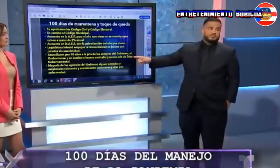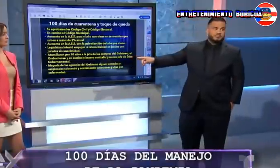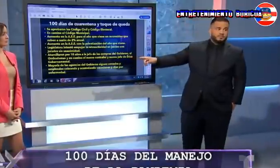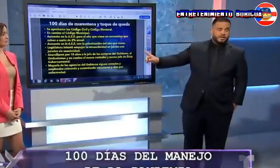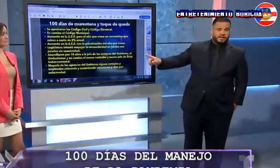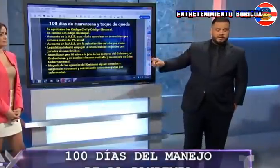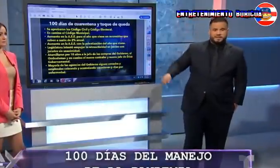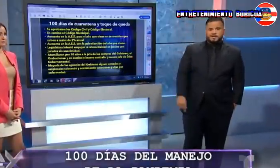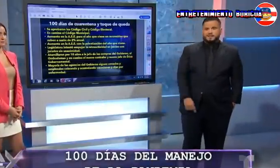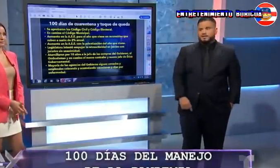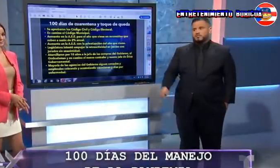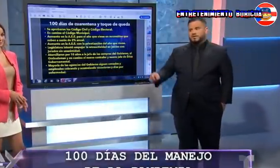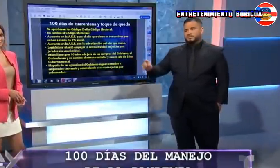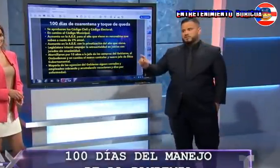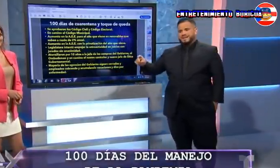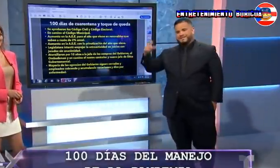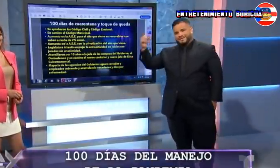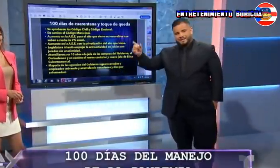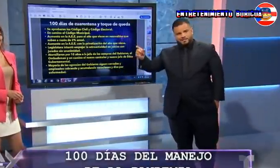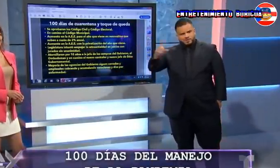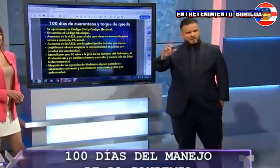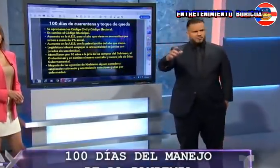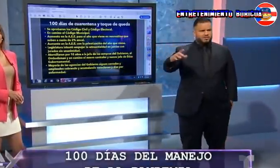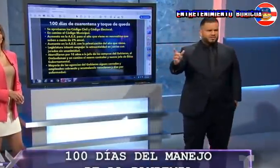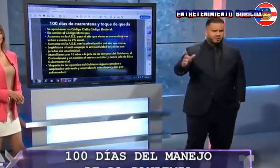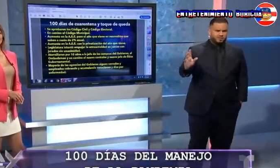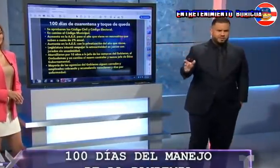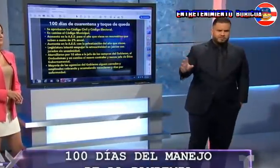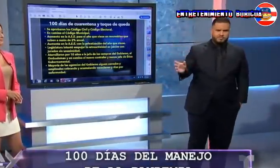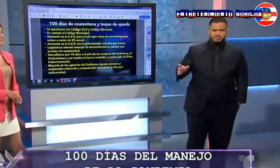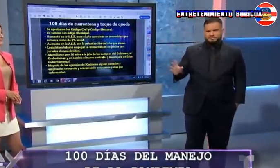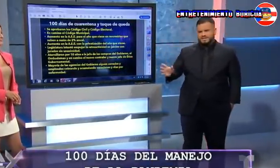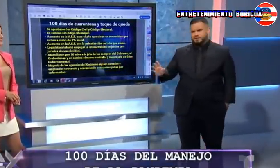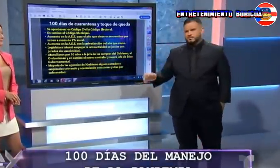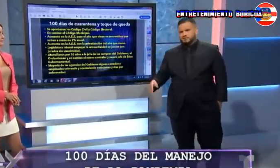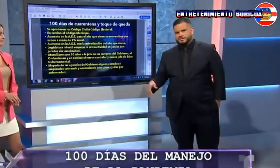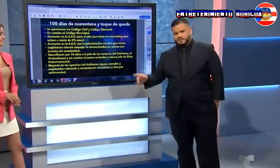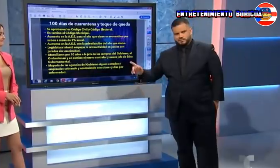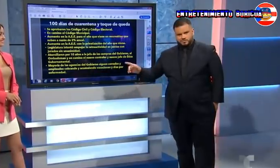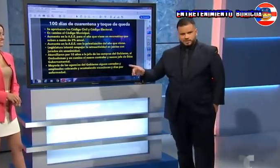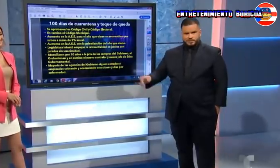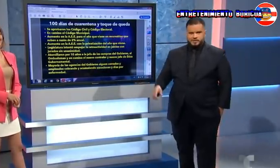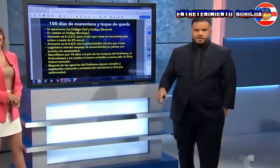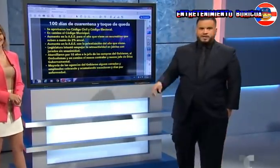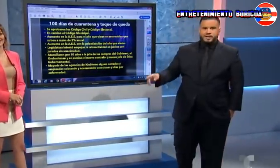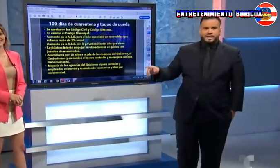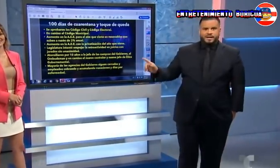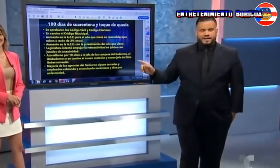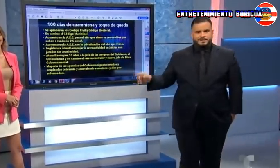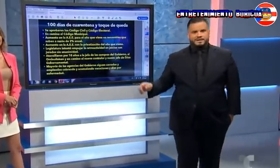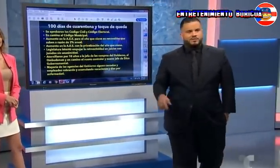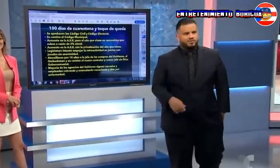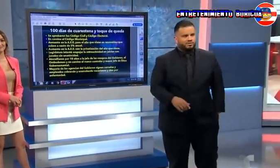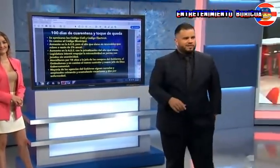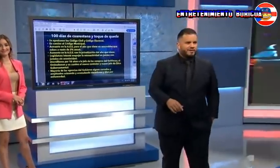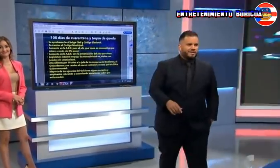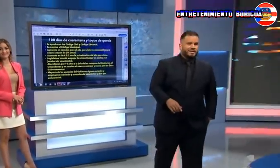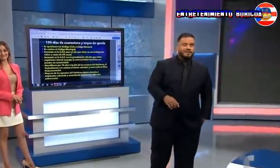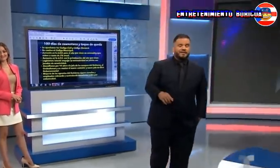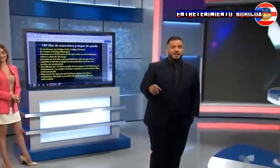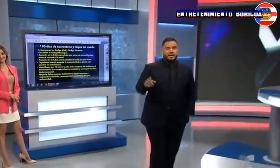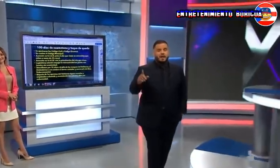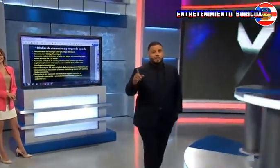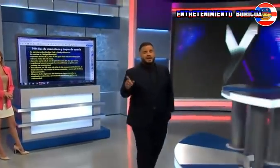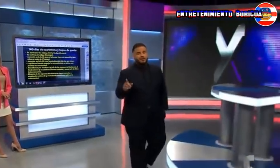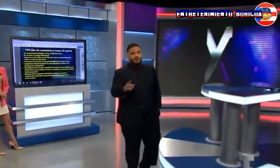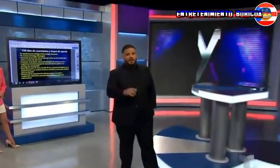va. Ella va a tener una historia al final del programa, como dentro de unos 30 minutos, así que no se puede ir. Ella se queda con nosotros, así que